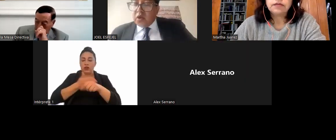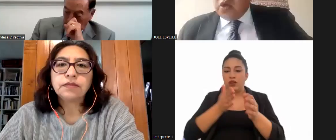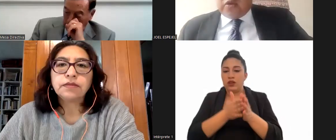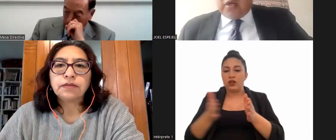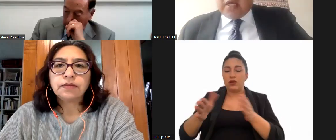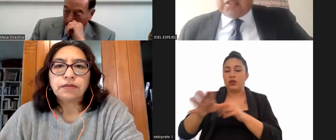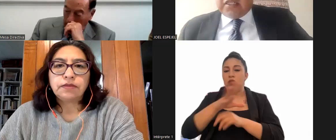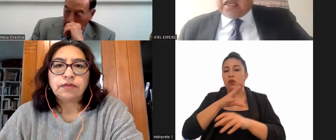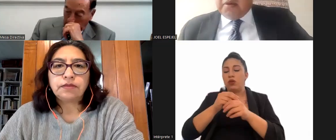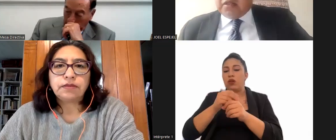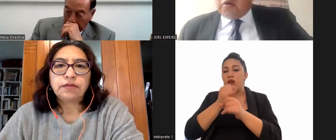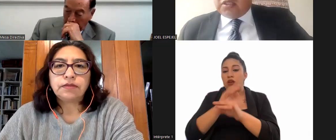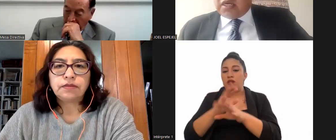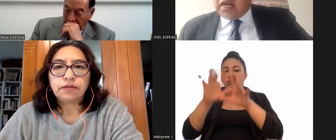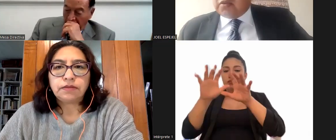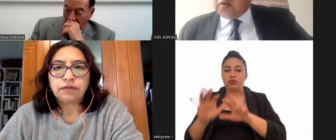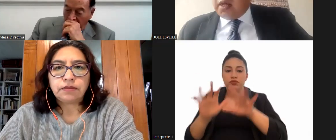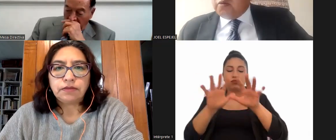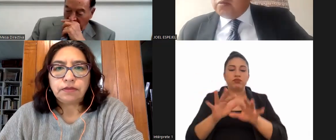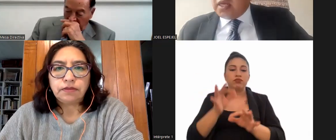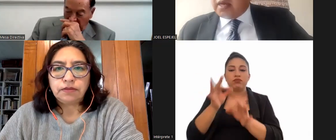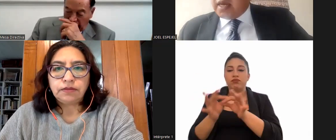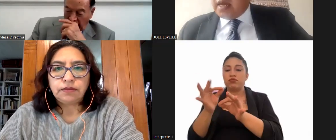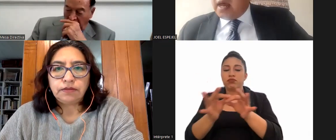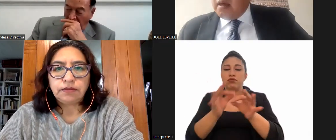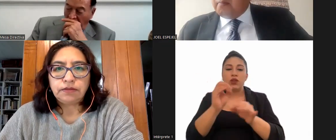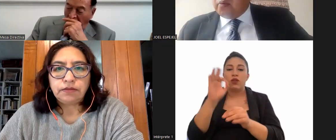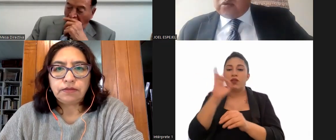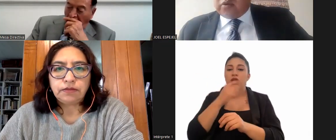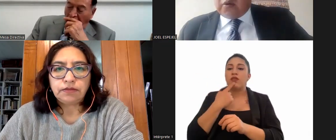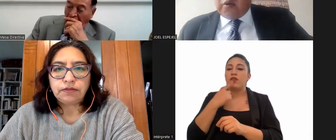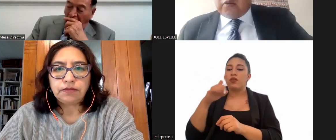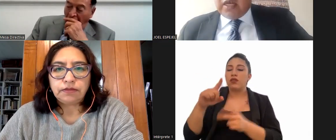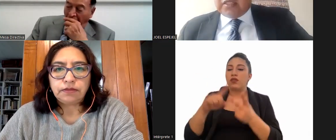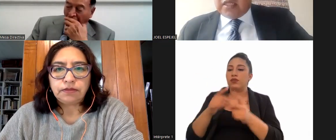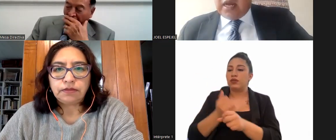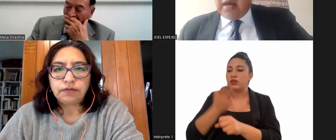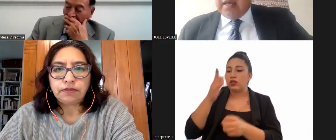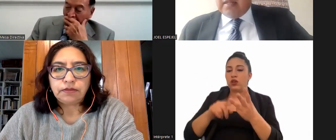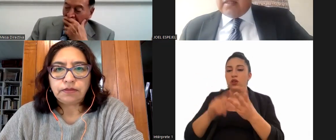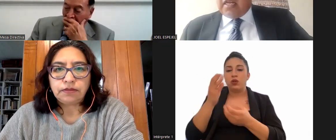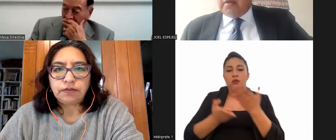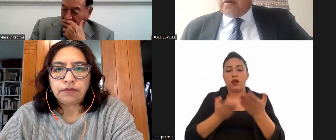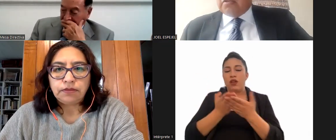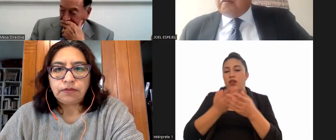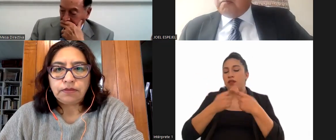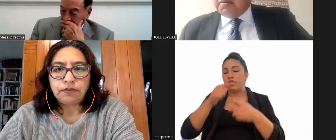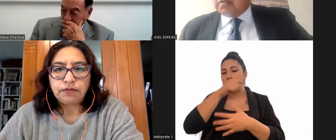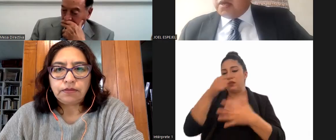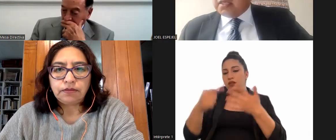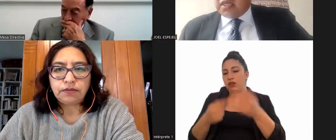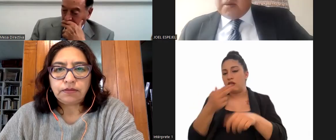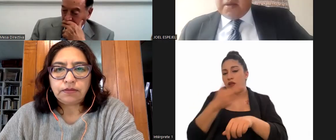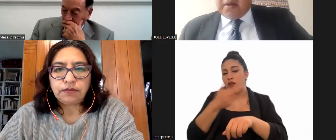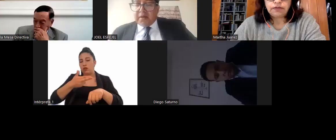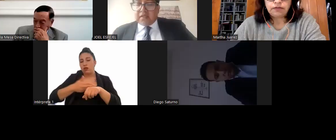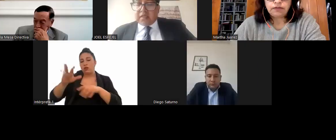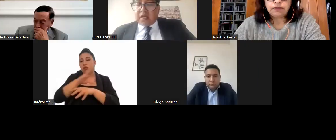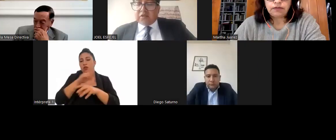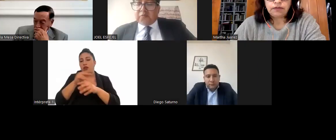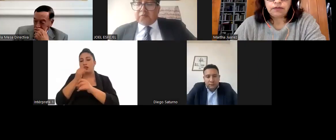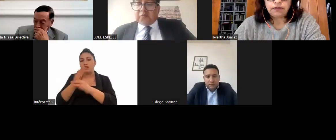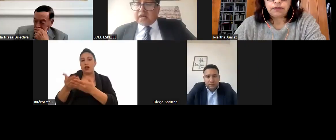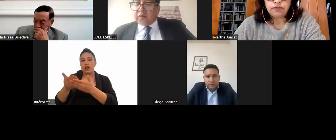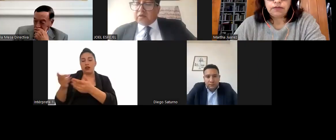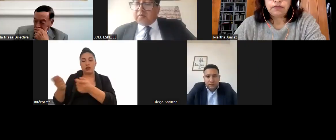documentación donde consta el seguimiento o si se realizó alguna denuncia, queja, punto de acuerdo, etcétera, derivado de los informes mensuales que debieron ser